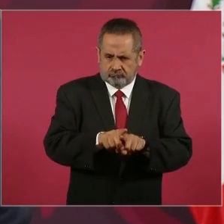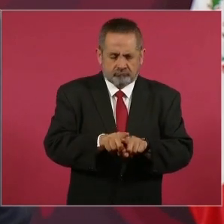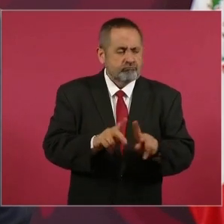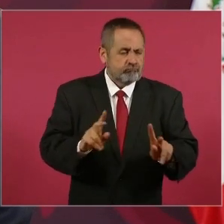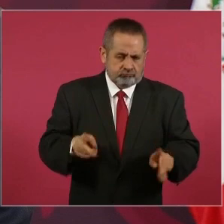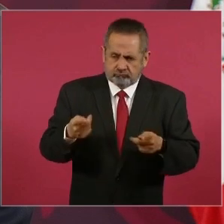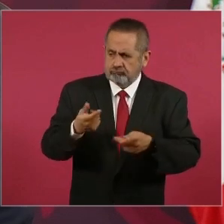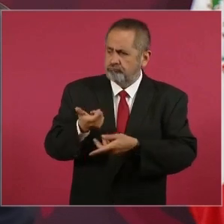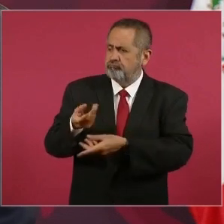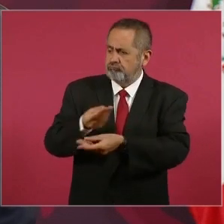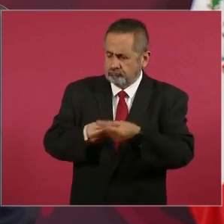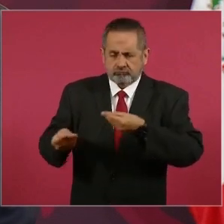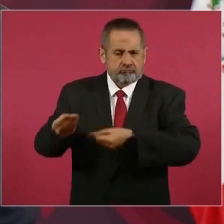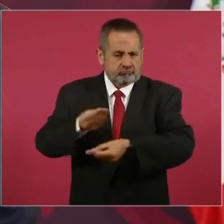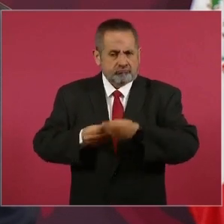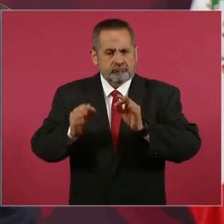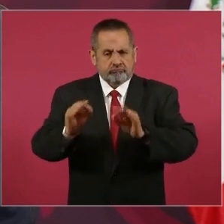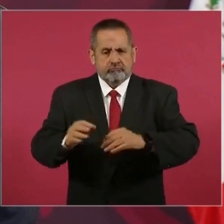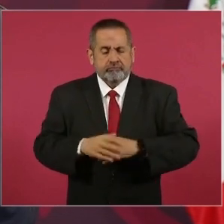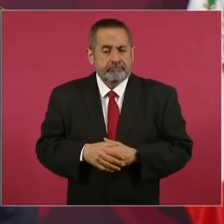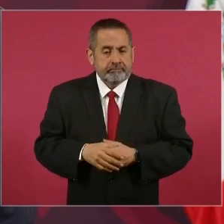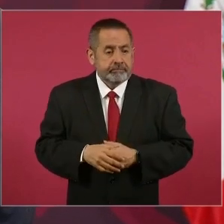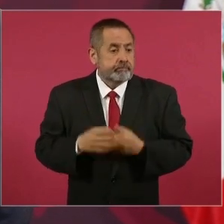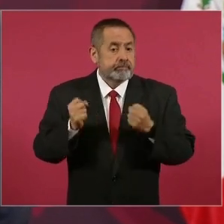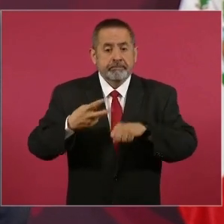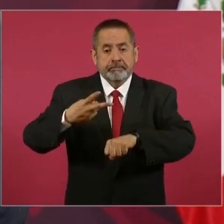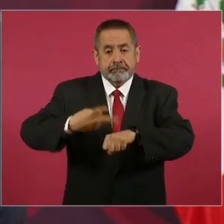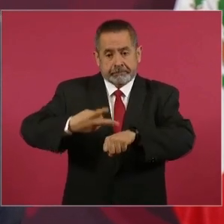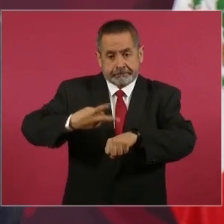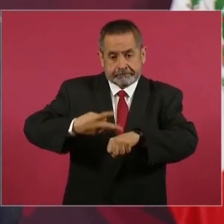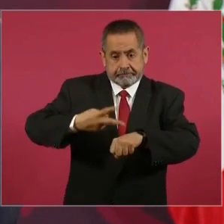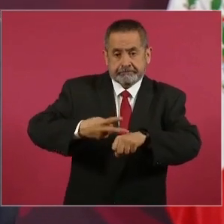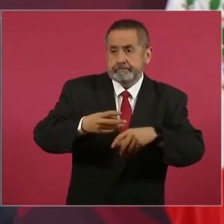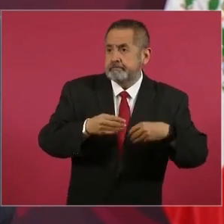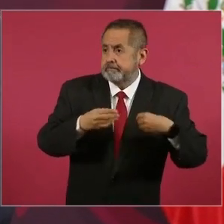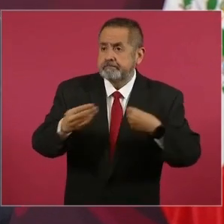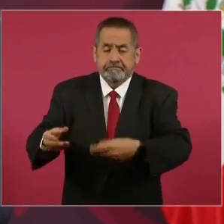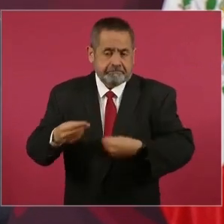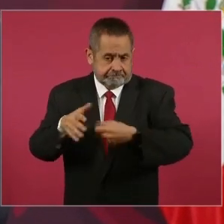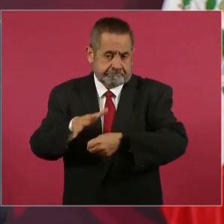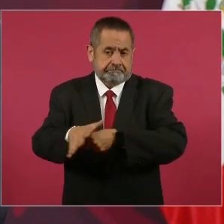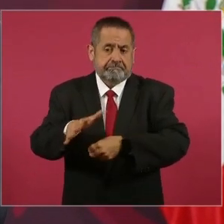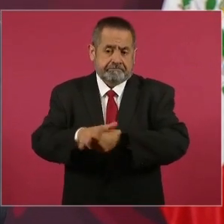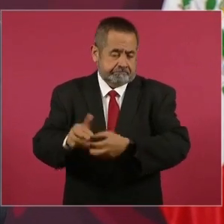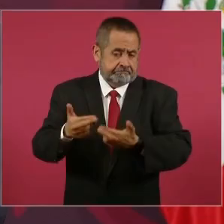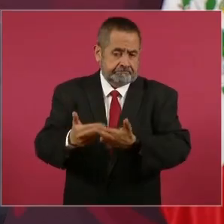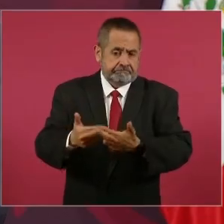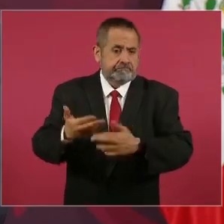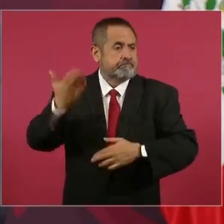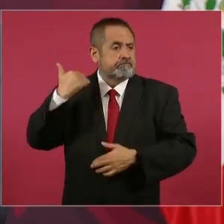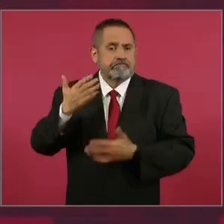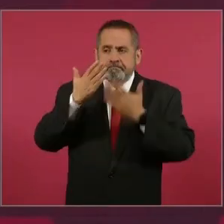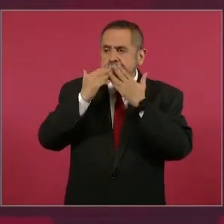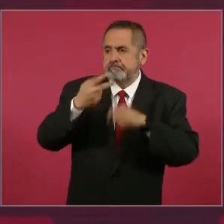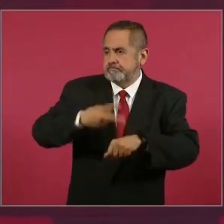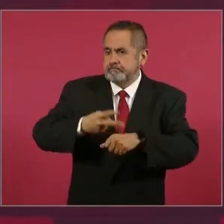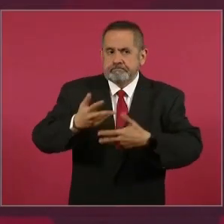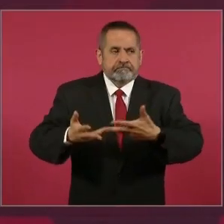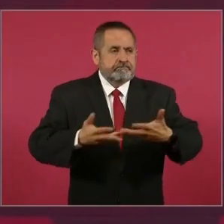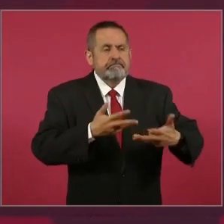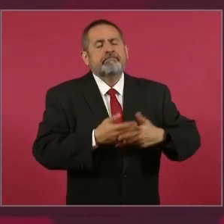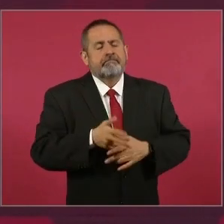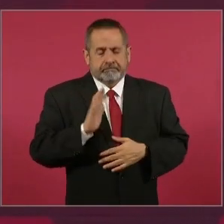precios ya hay vidrio suficiente que no había y otros